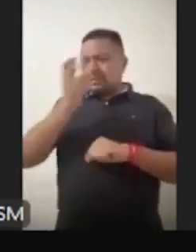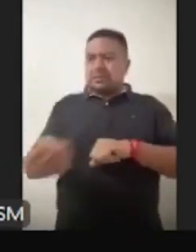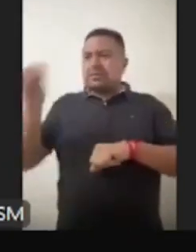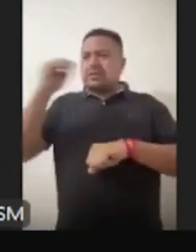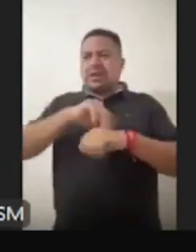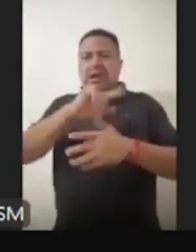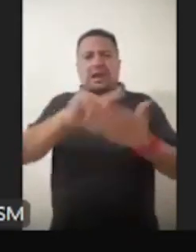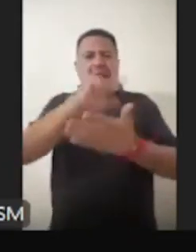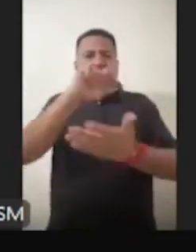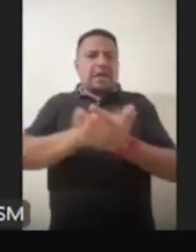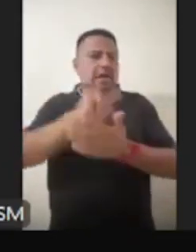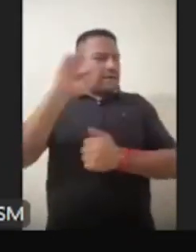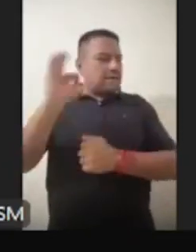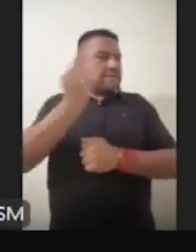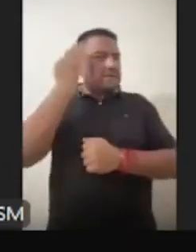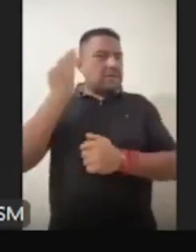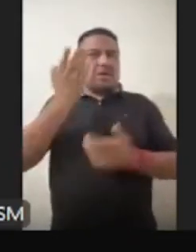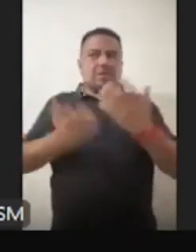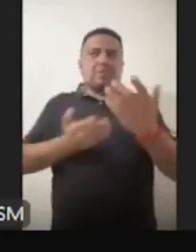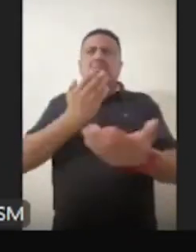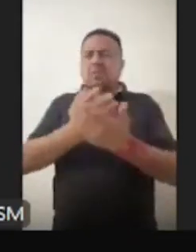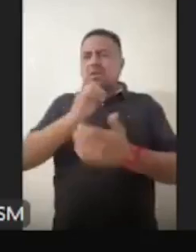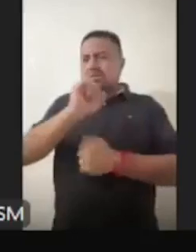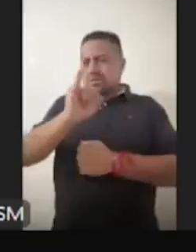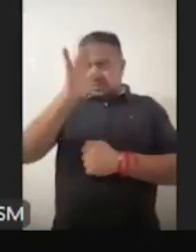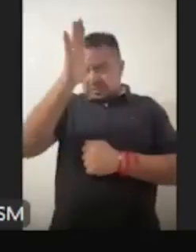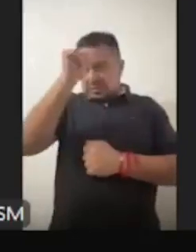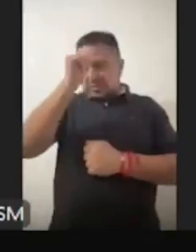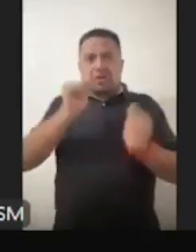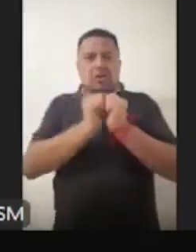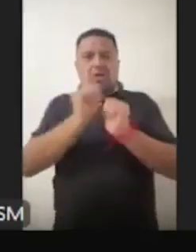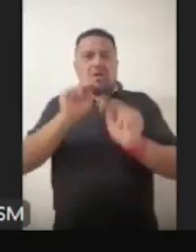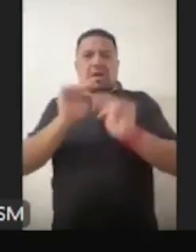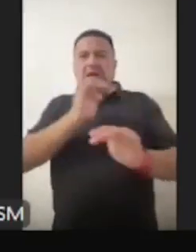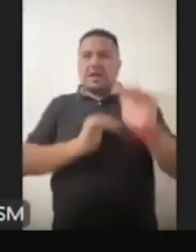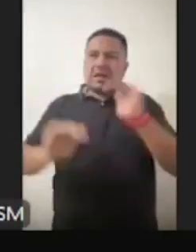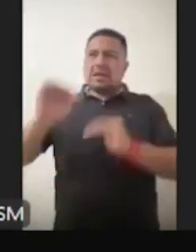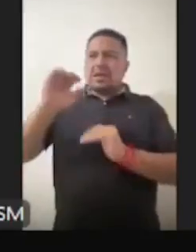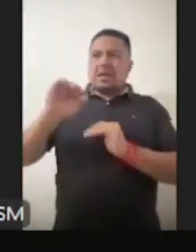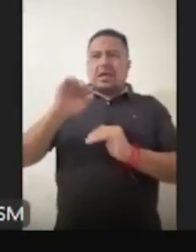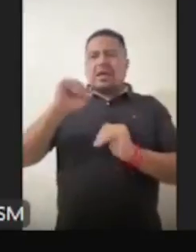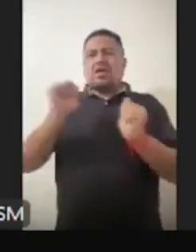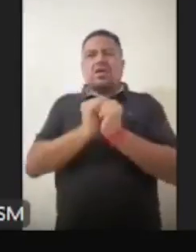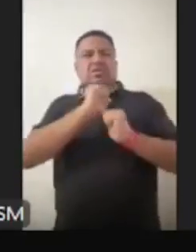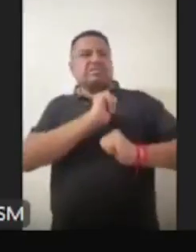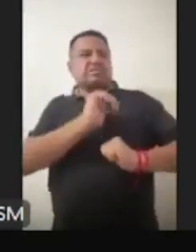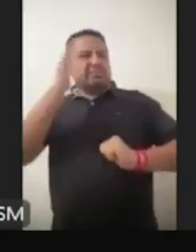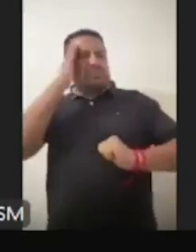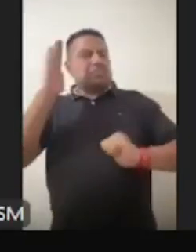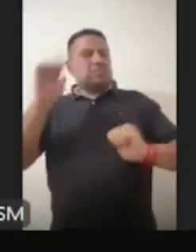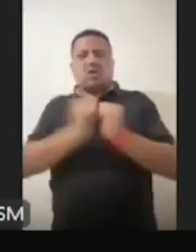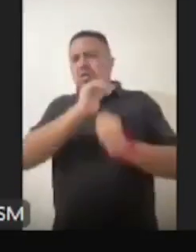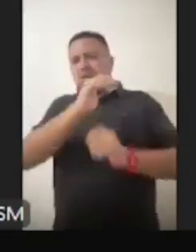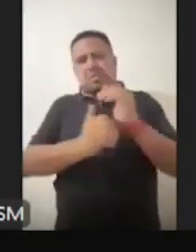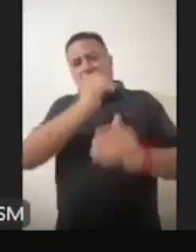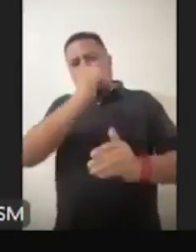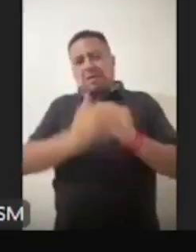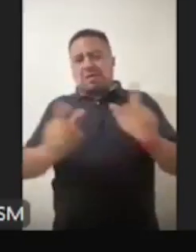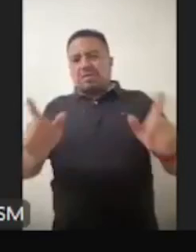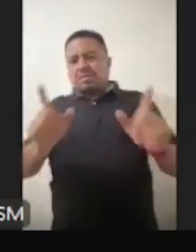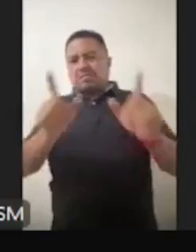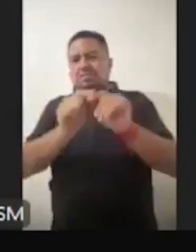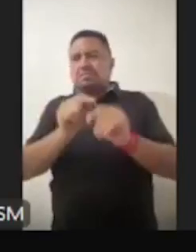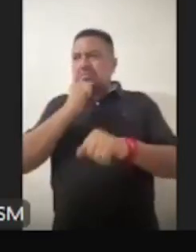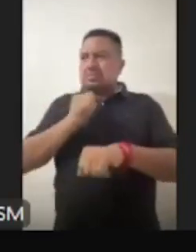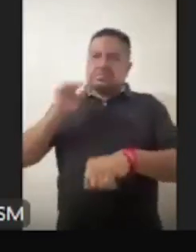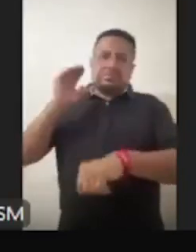del Trabajo y se propone la aprobación del mismo, elevarlo a la categoría del laudo ejecutoriado y su archivo como concluido. Es la cuenta,